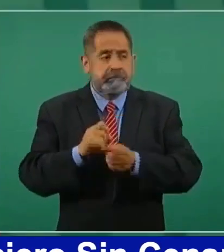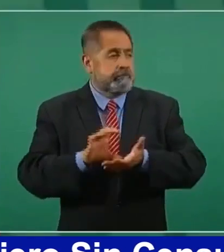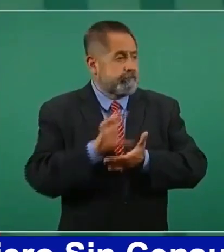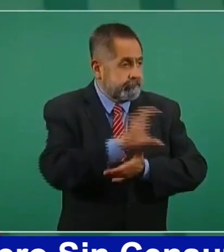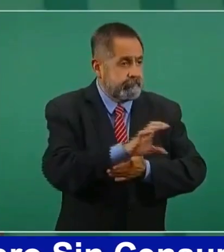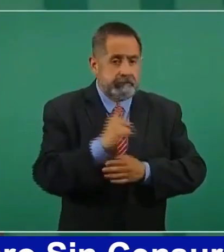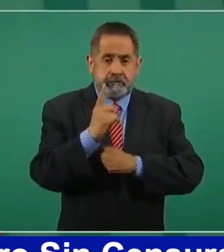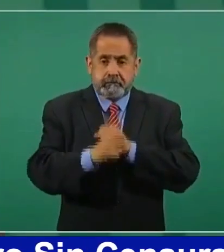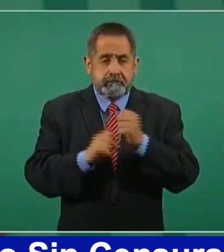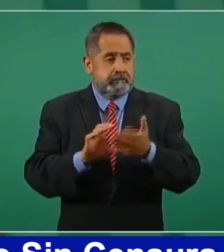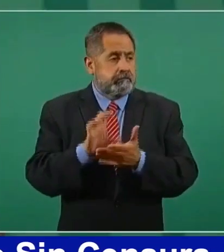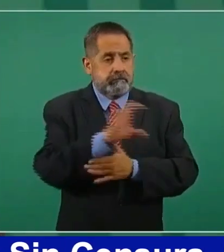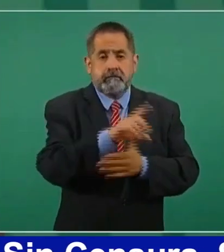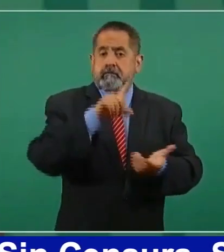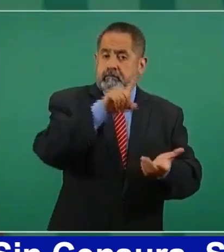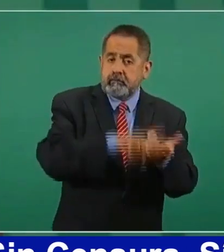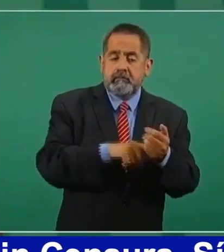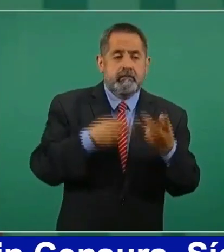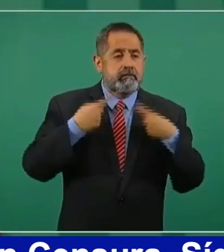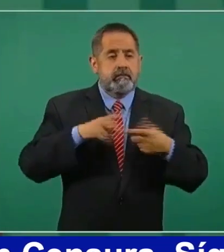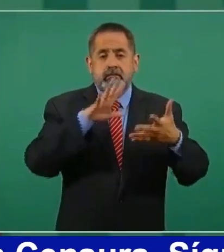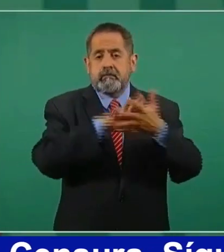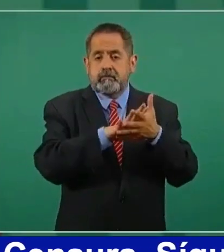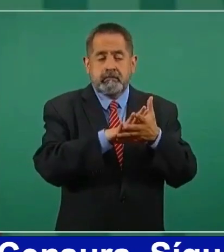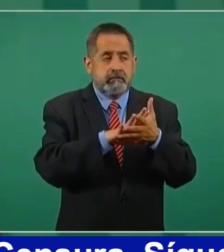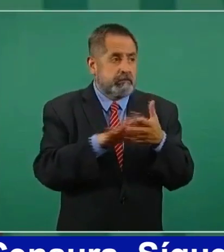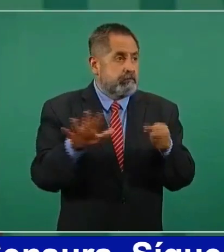por reclusorios que no tenían